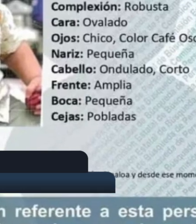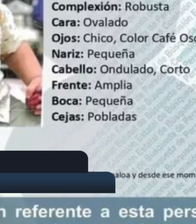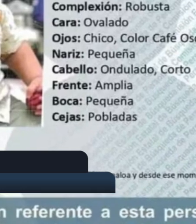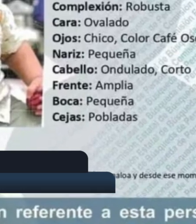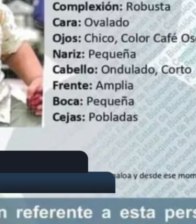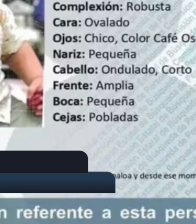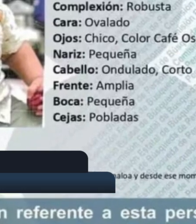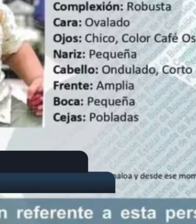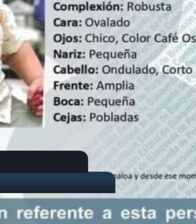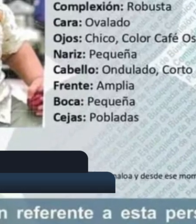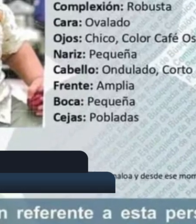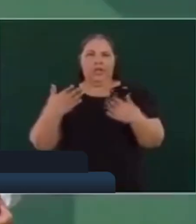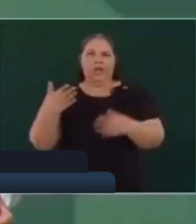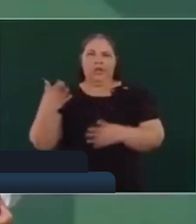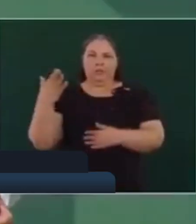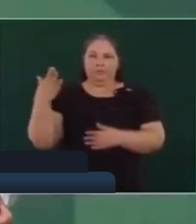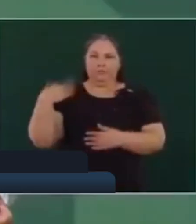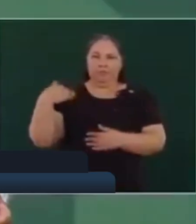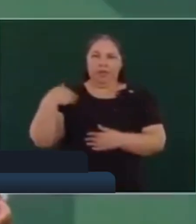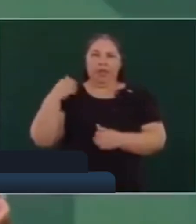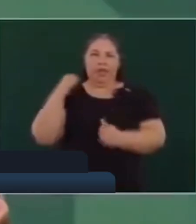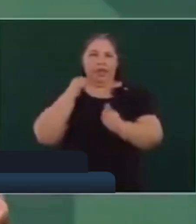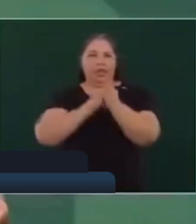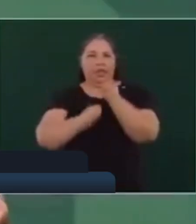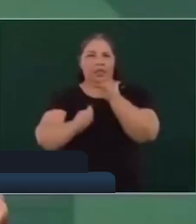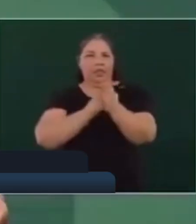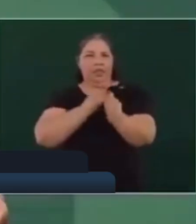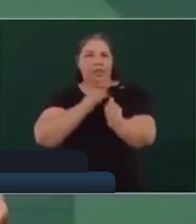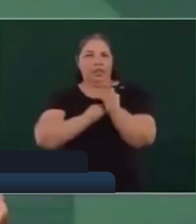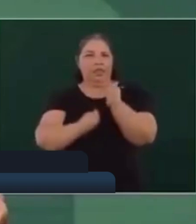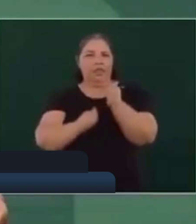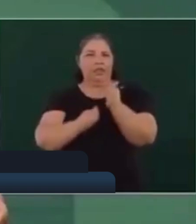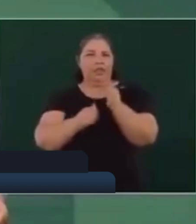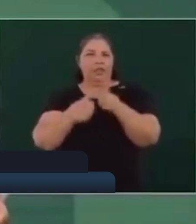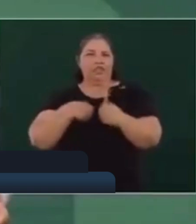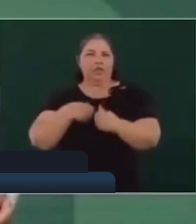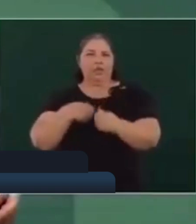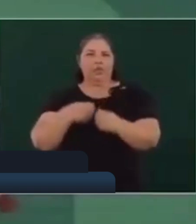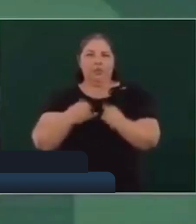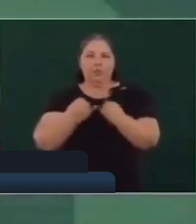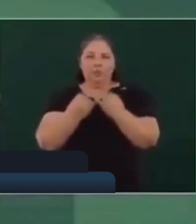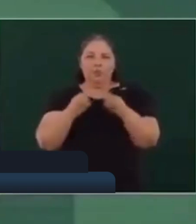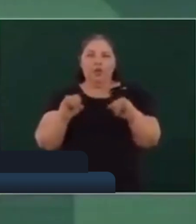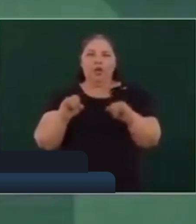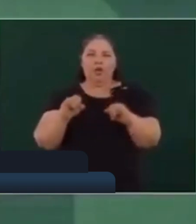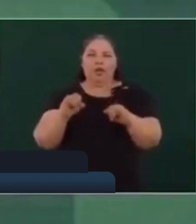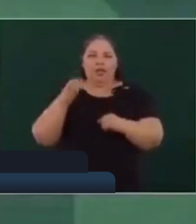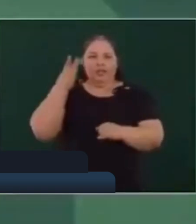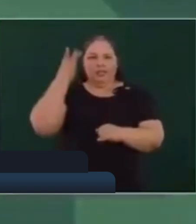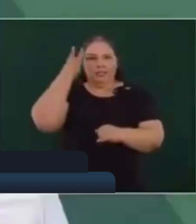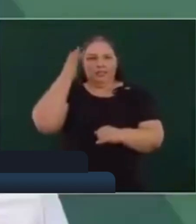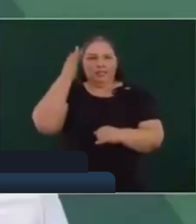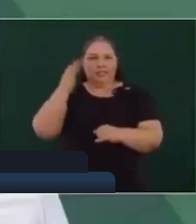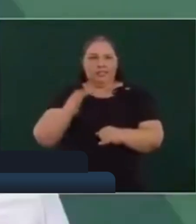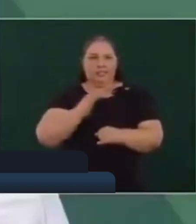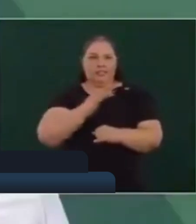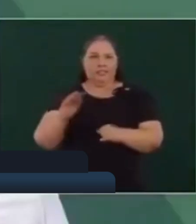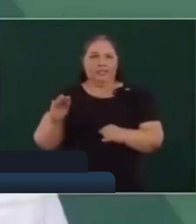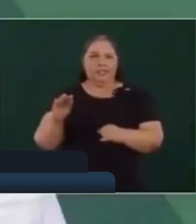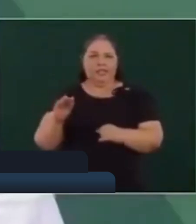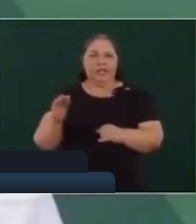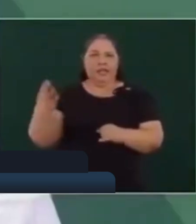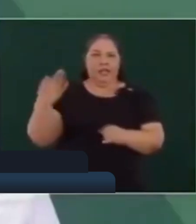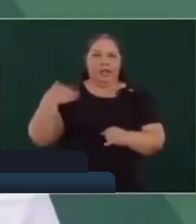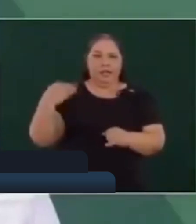personas por localizar entre los liberados el pasado domingo se encontraban tres mujeres y cinco hombres cuyos nombres se mantienen en reserva Rocha